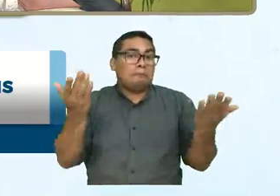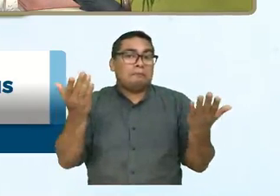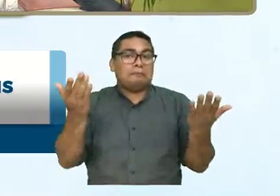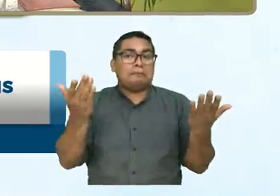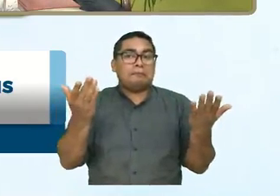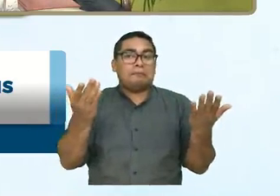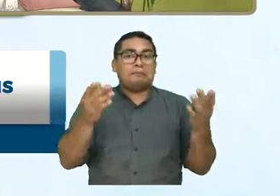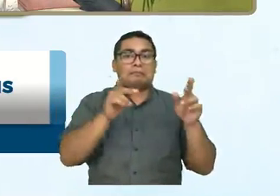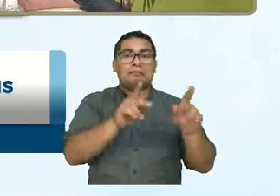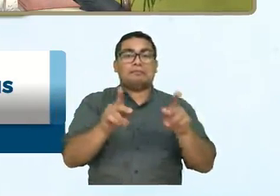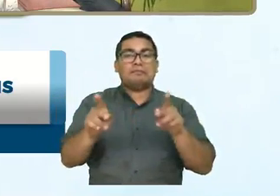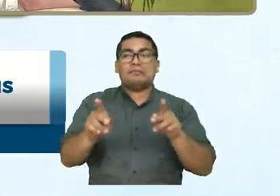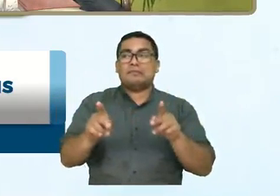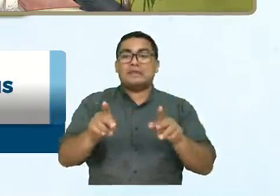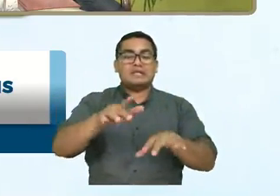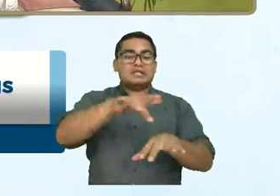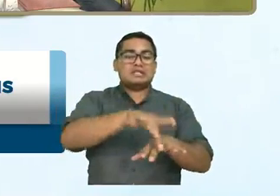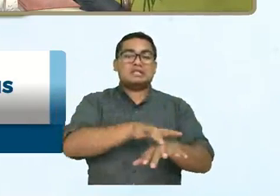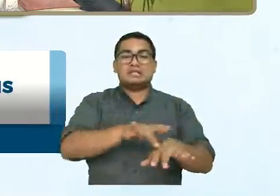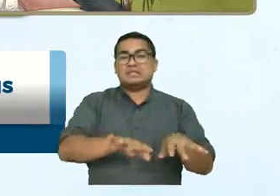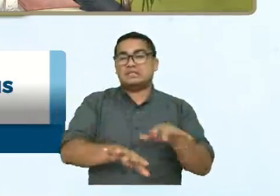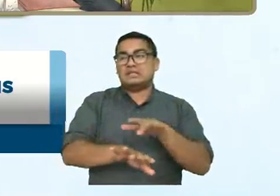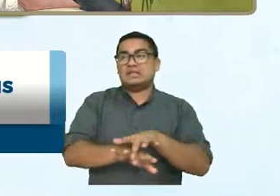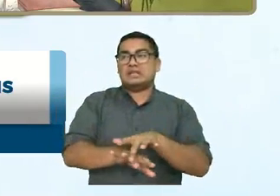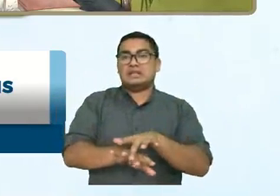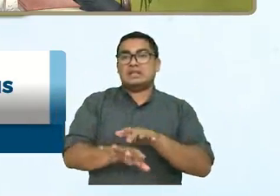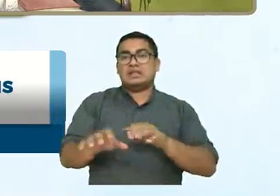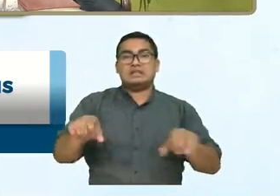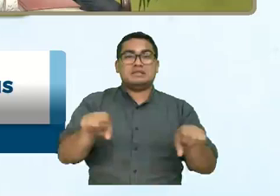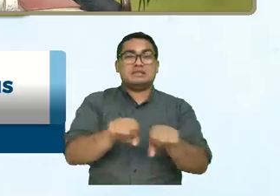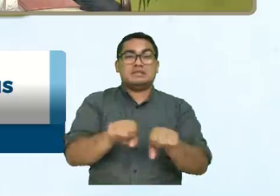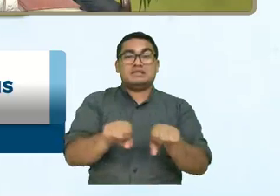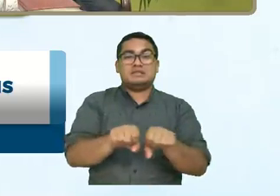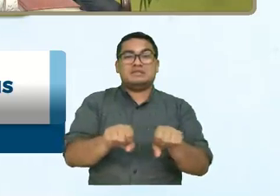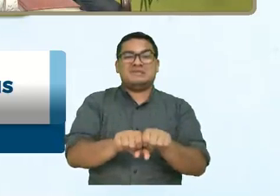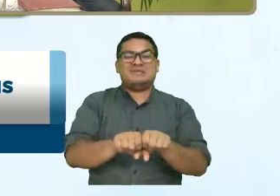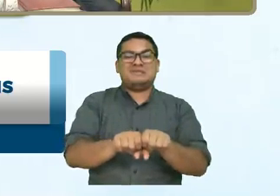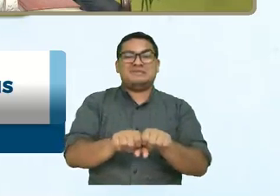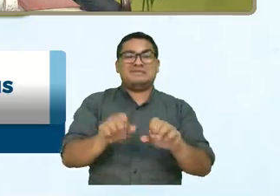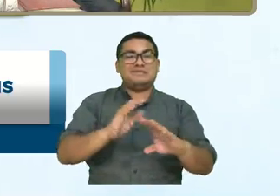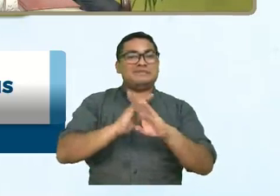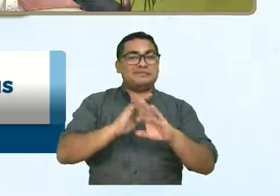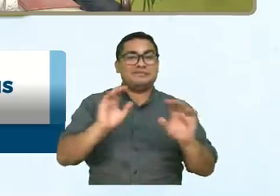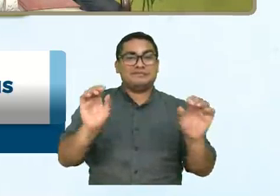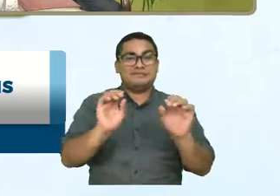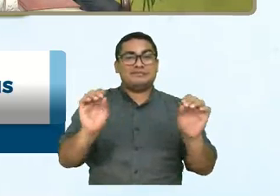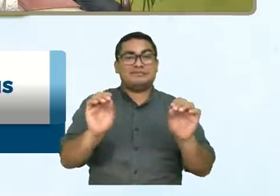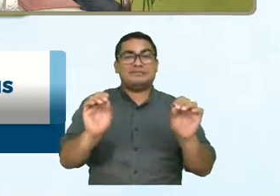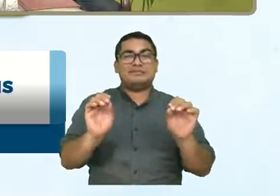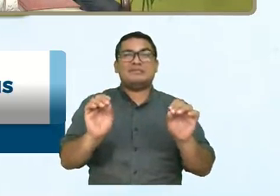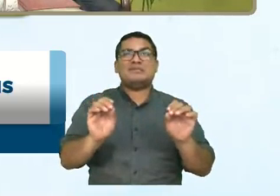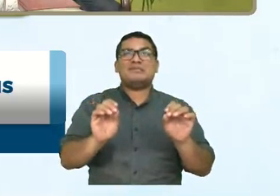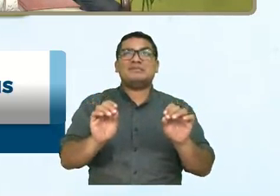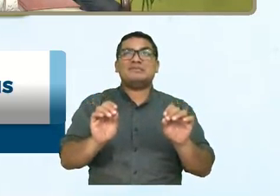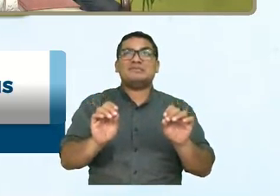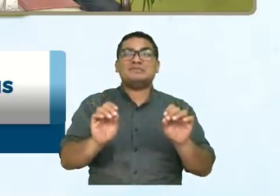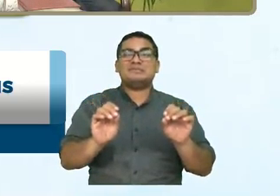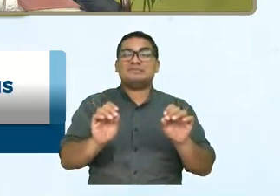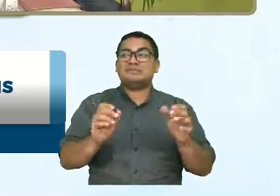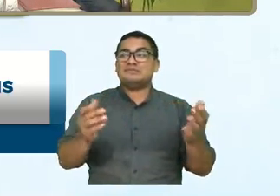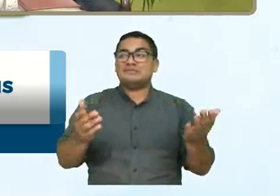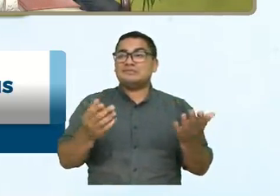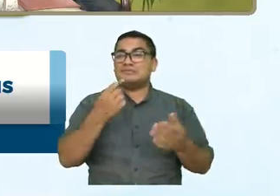los descalzo, pies, con chinela. O zapatos que no los cubre totalmente, zapatos cerrados, calzado cerrado,